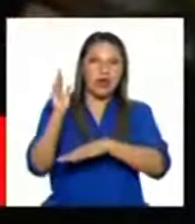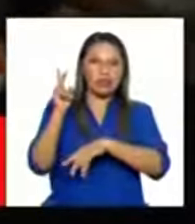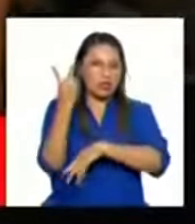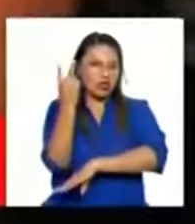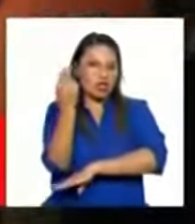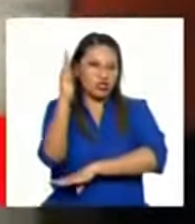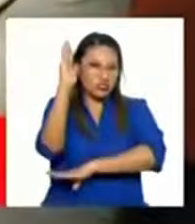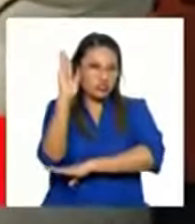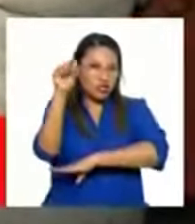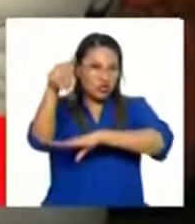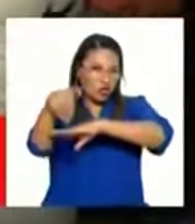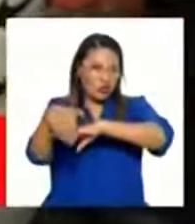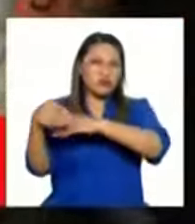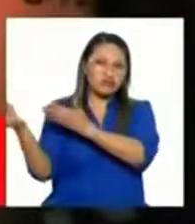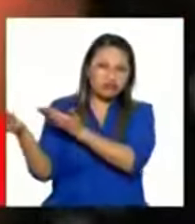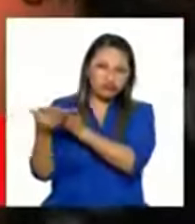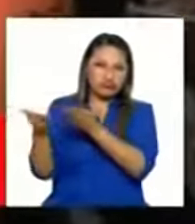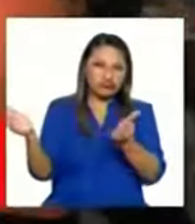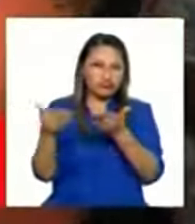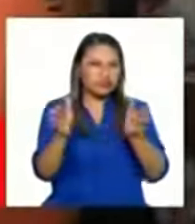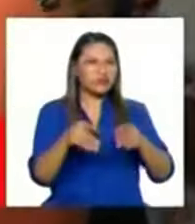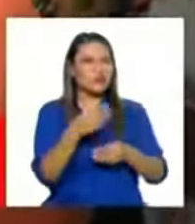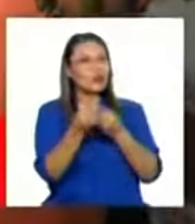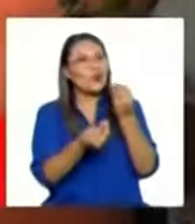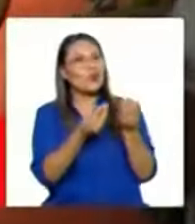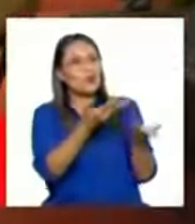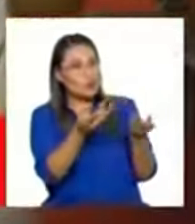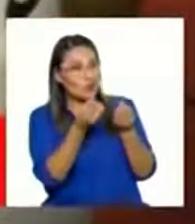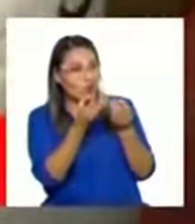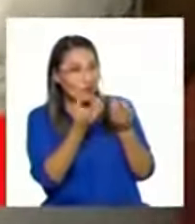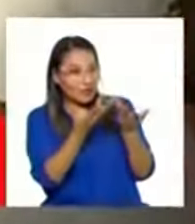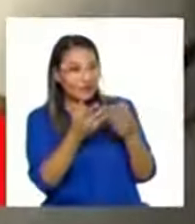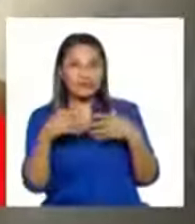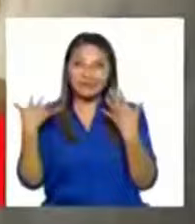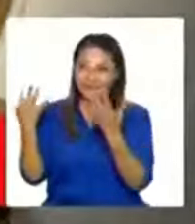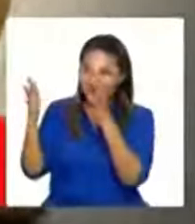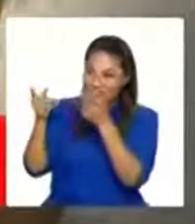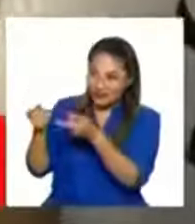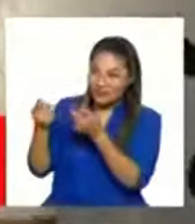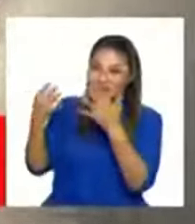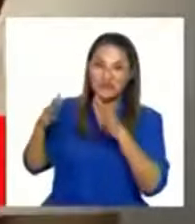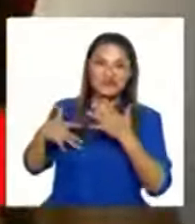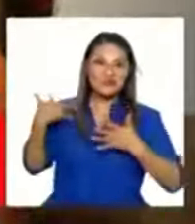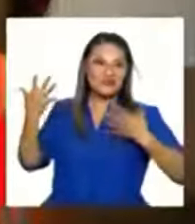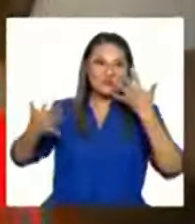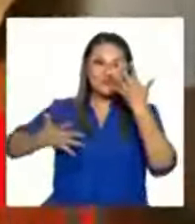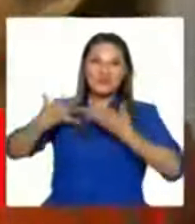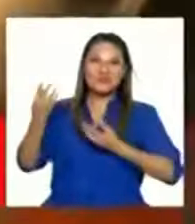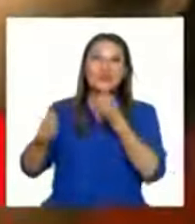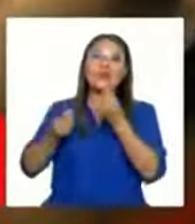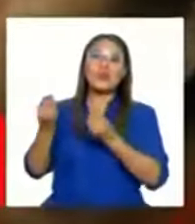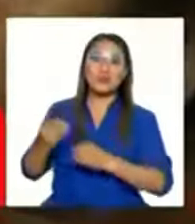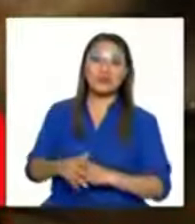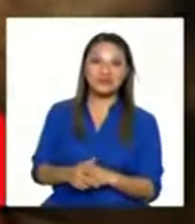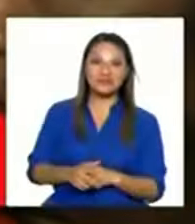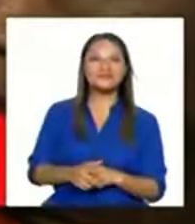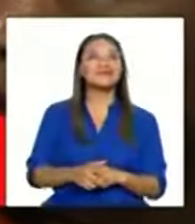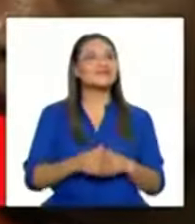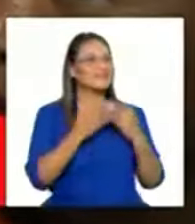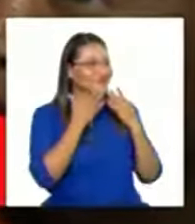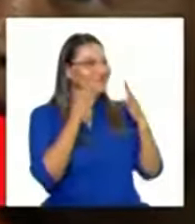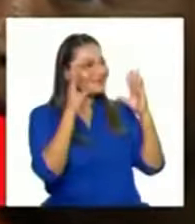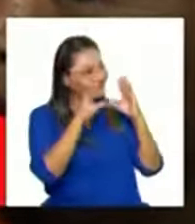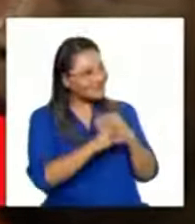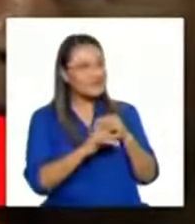a las familias aquí que se han congregado. Señora, ¿cómo está? Buenas noches. Mucho fervor católico. Hoy es un día especial. Buenas noches. Buenas noches.